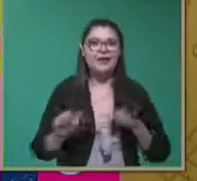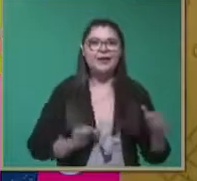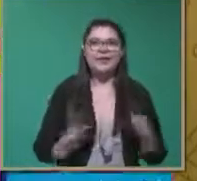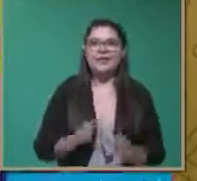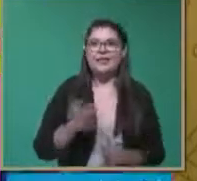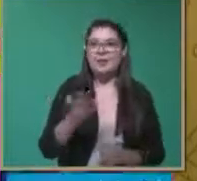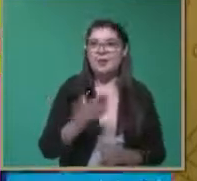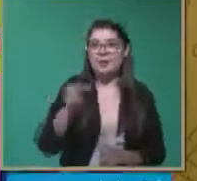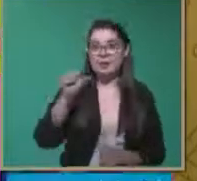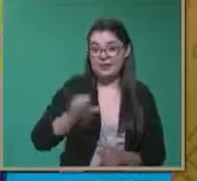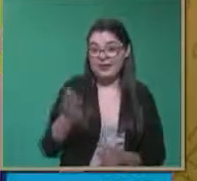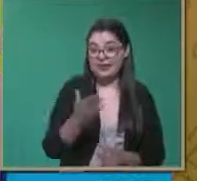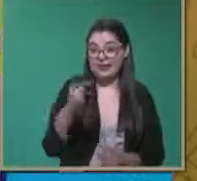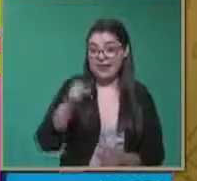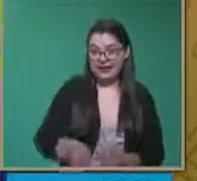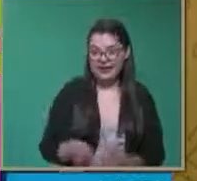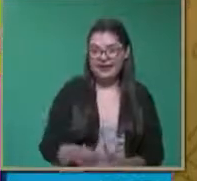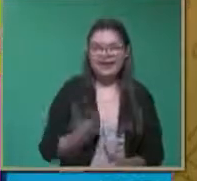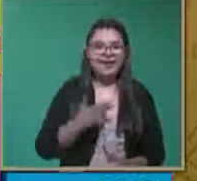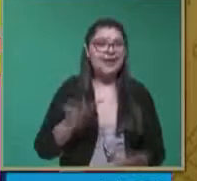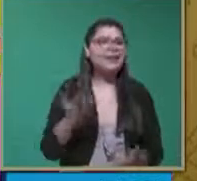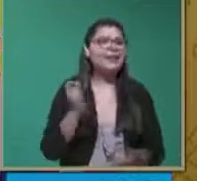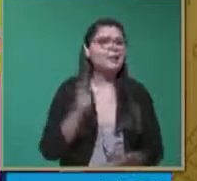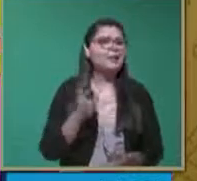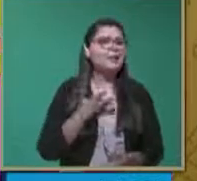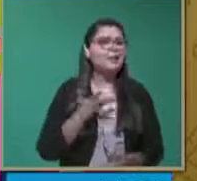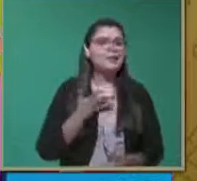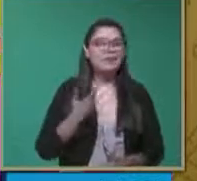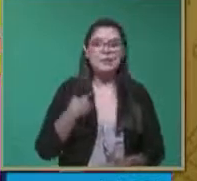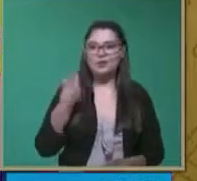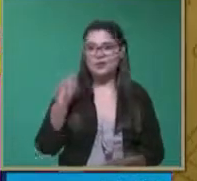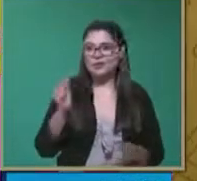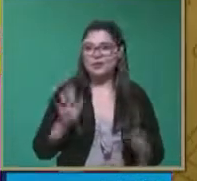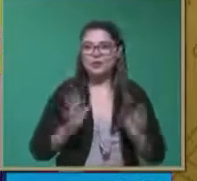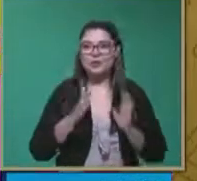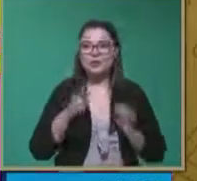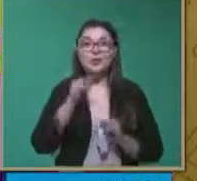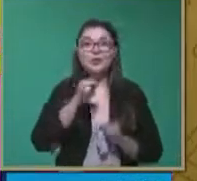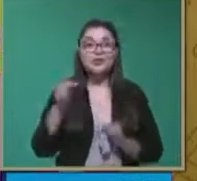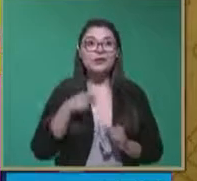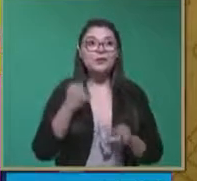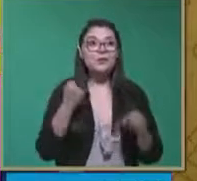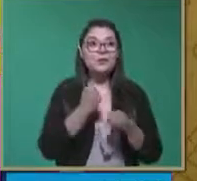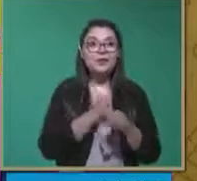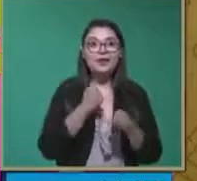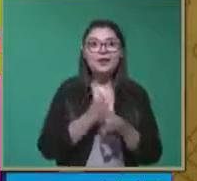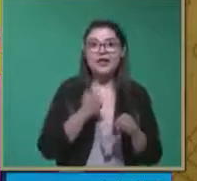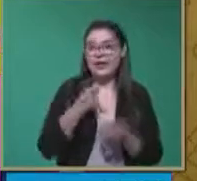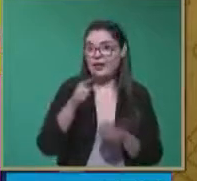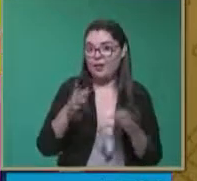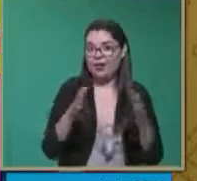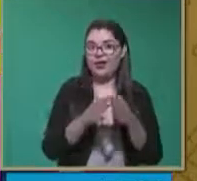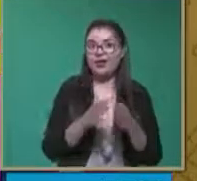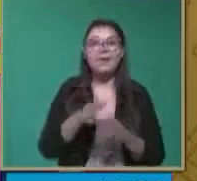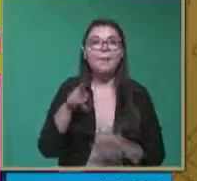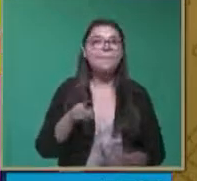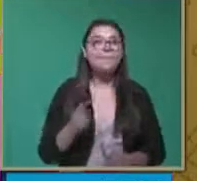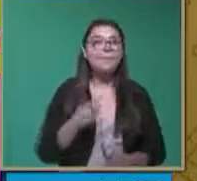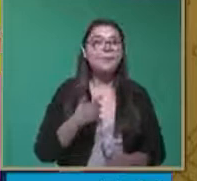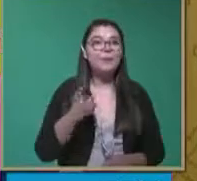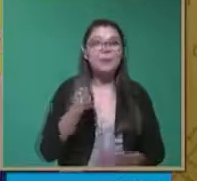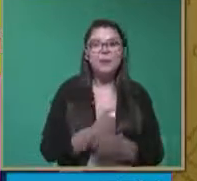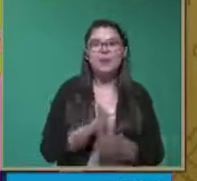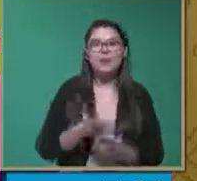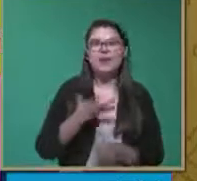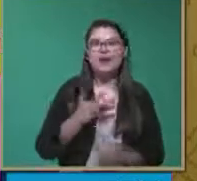una sorpresa. Y ahora, después ustedes lo pueden practicar en su casa, pero... Primero les tengo un reto, ¿qué creen? Les